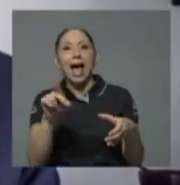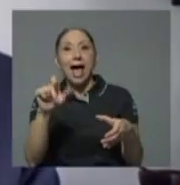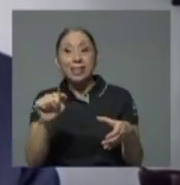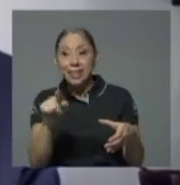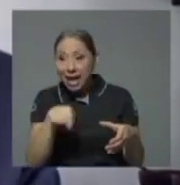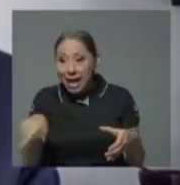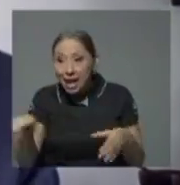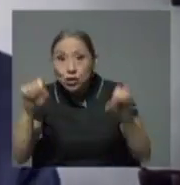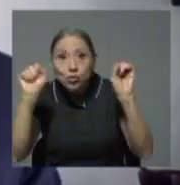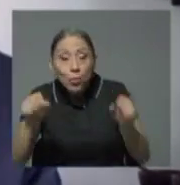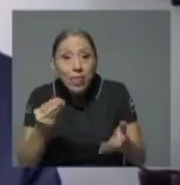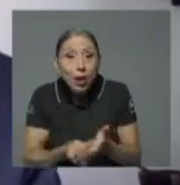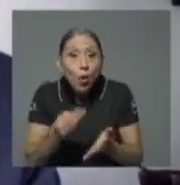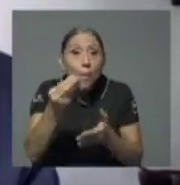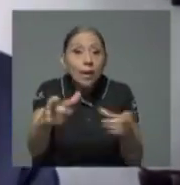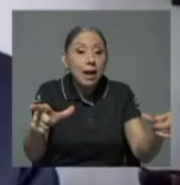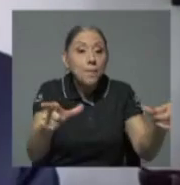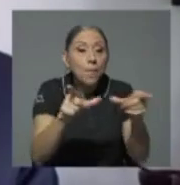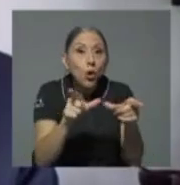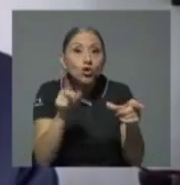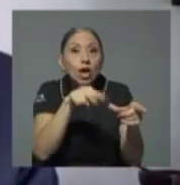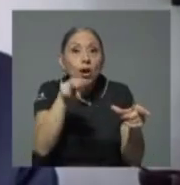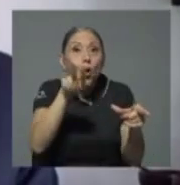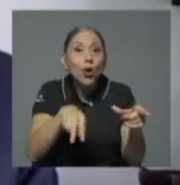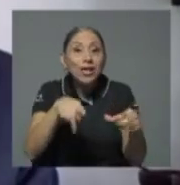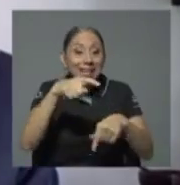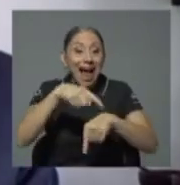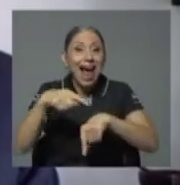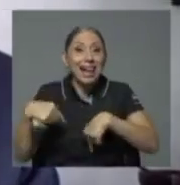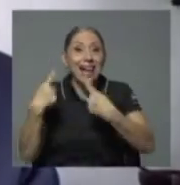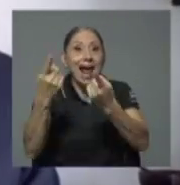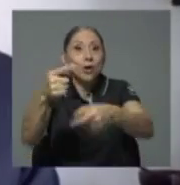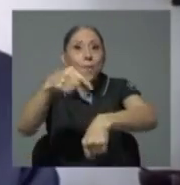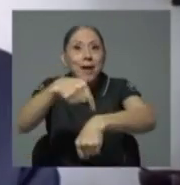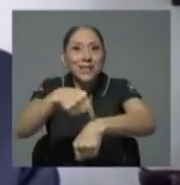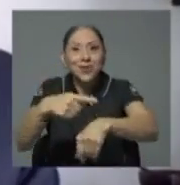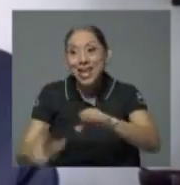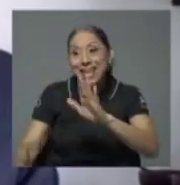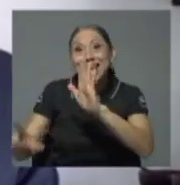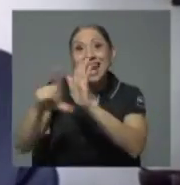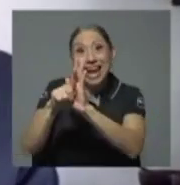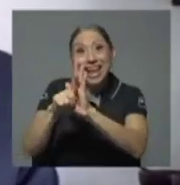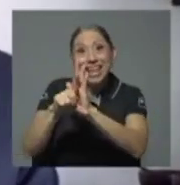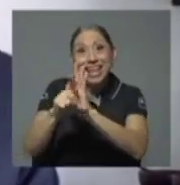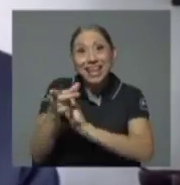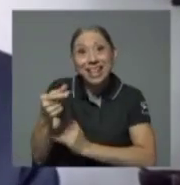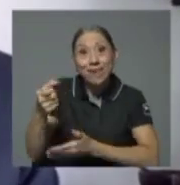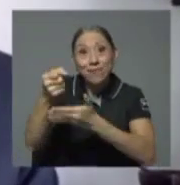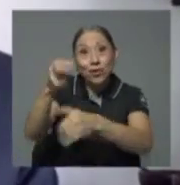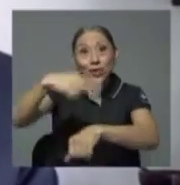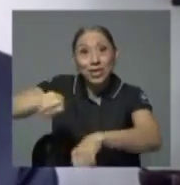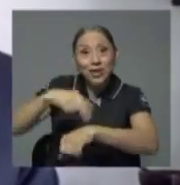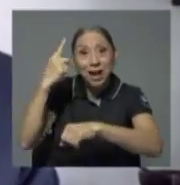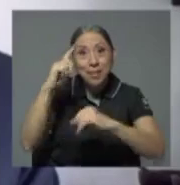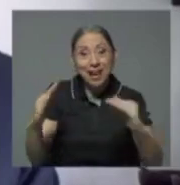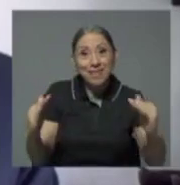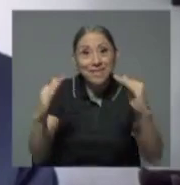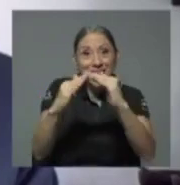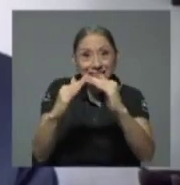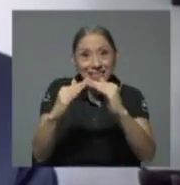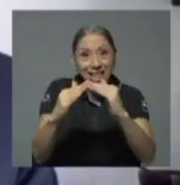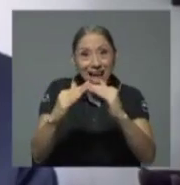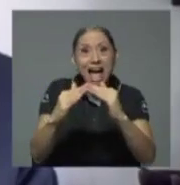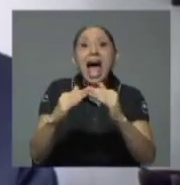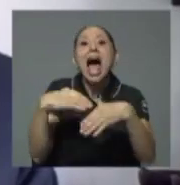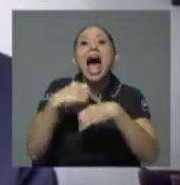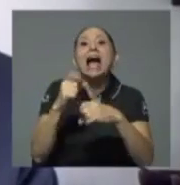largo plazo y que la ley del Fondo Nacional para la Vivienda haga la excepción que no haya encaje, que no paguen